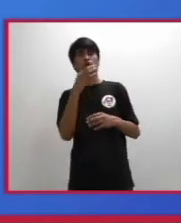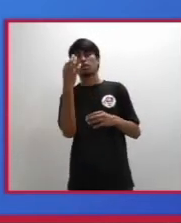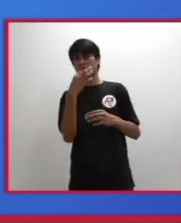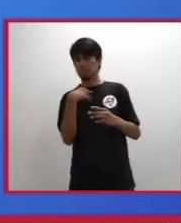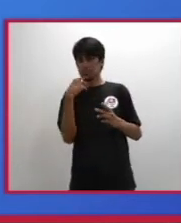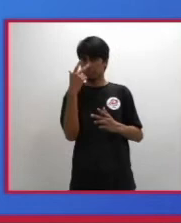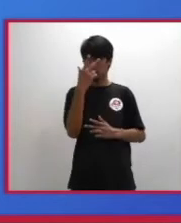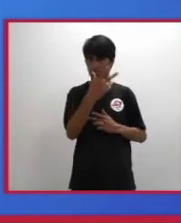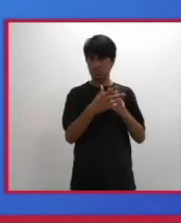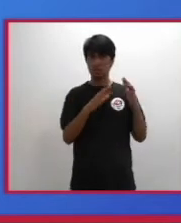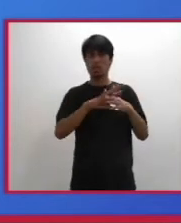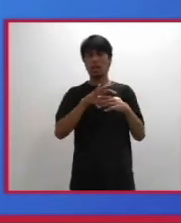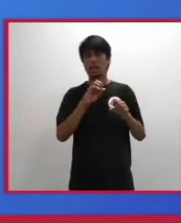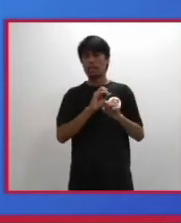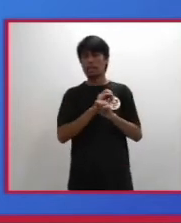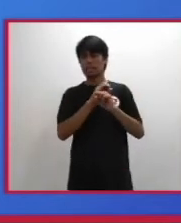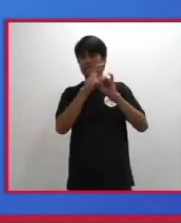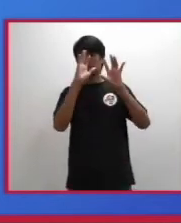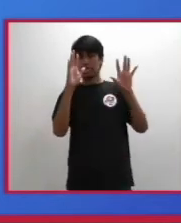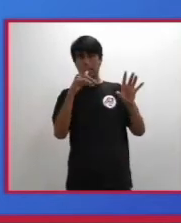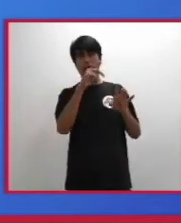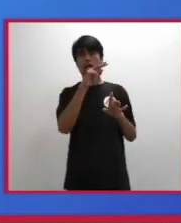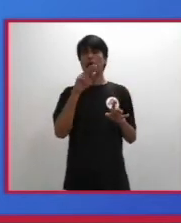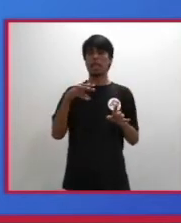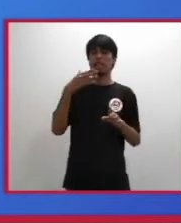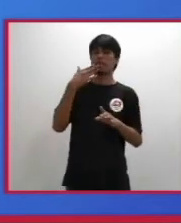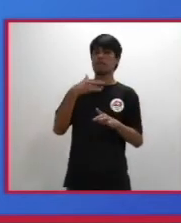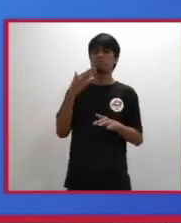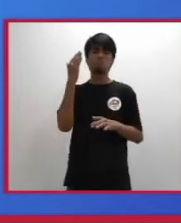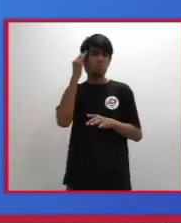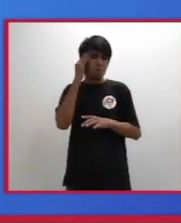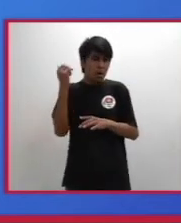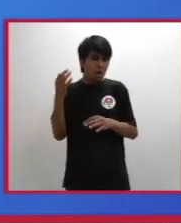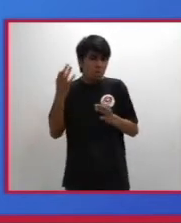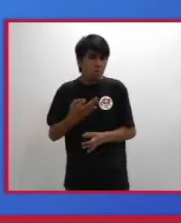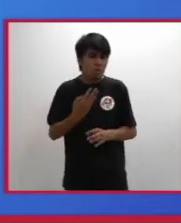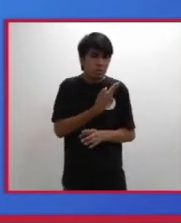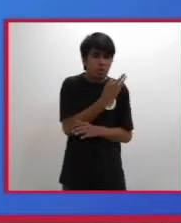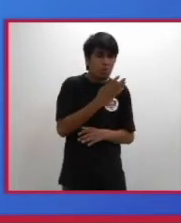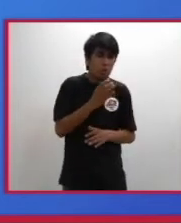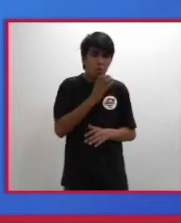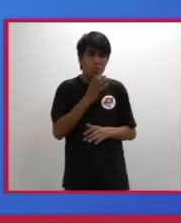debe esclarecer por qué sucedió. Y una vez